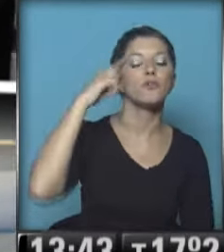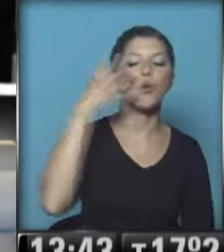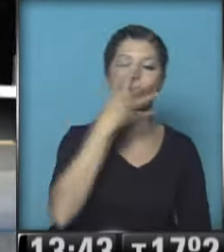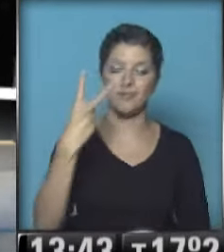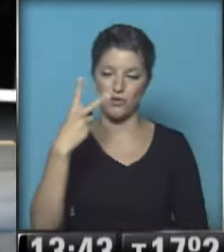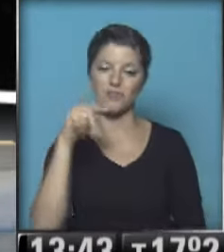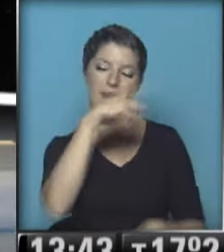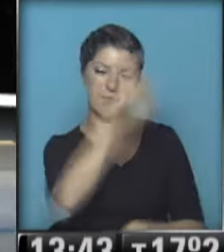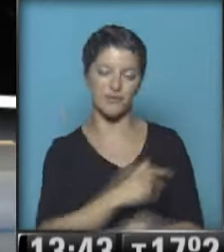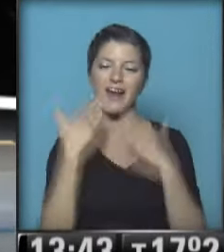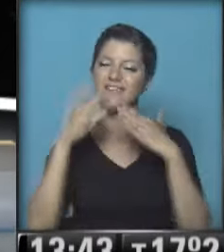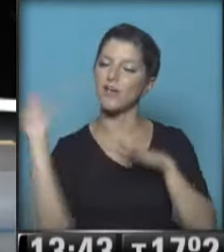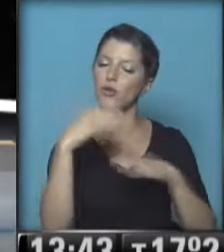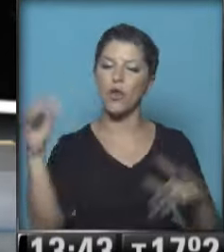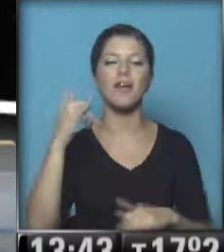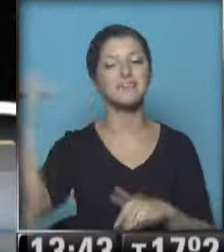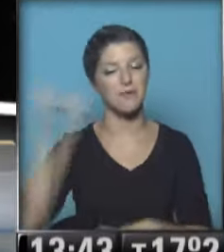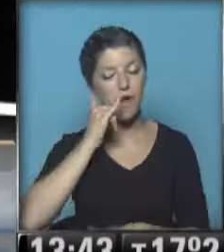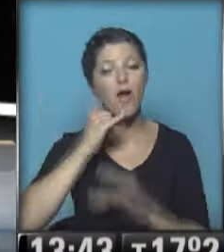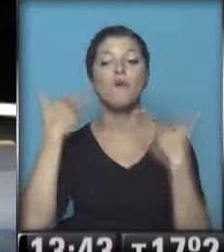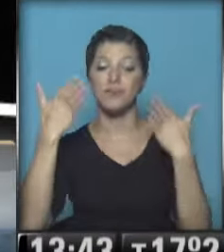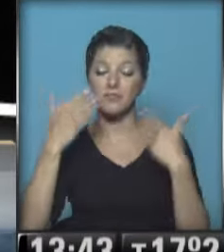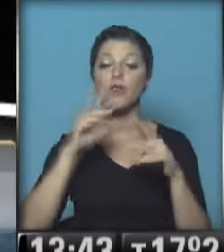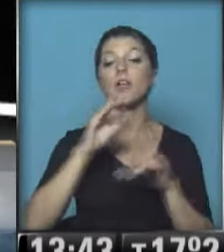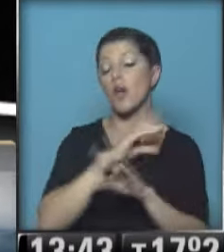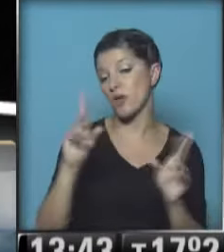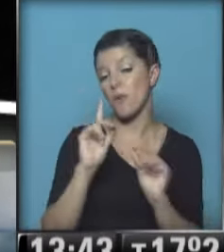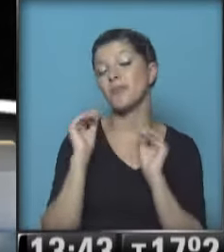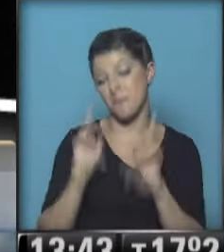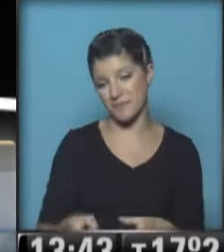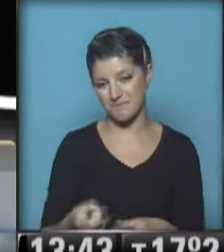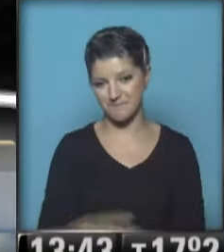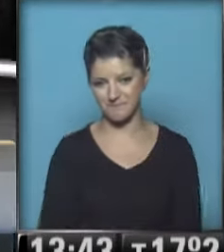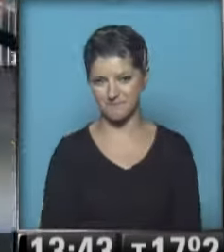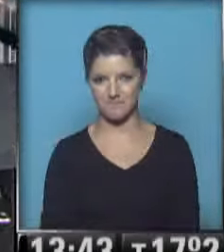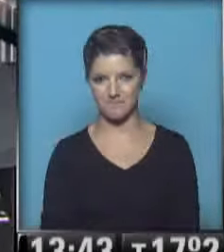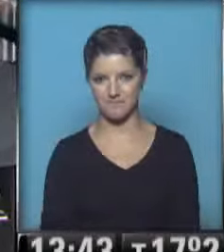personaje de hoy. Gracias a todos los que se comunicaron. Felicitaciones y a los que perdieron también. Chao.